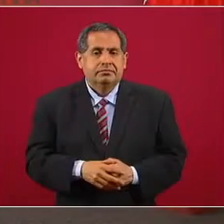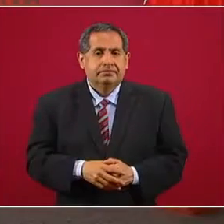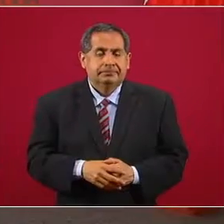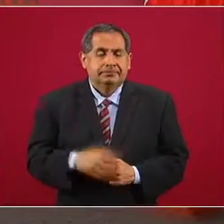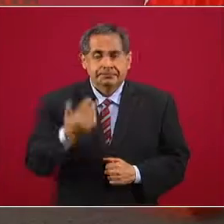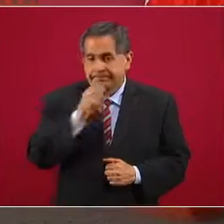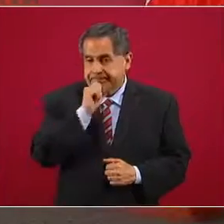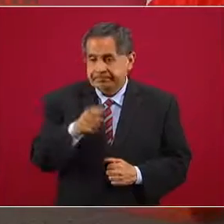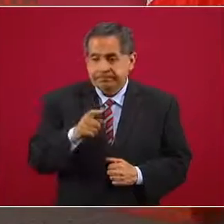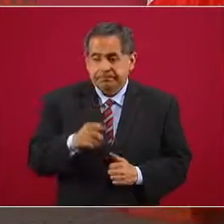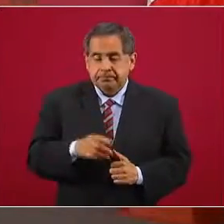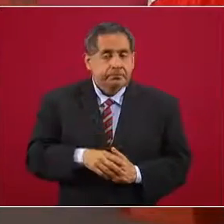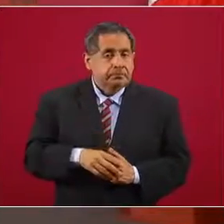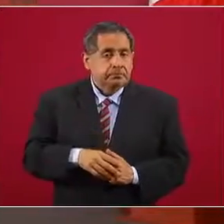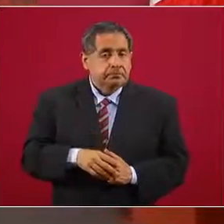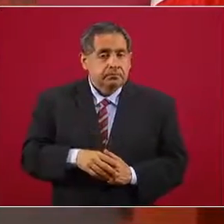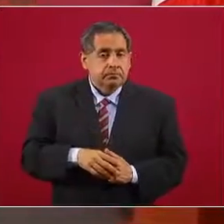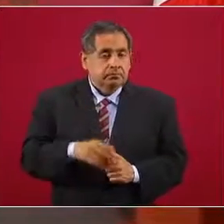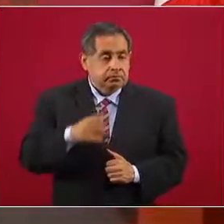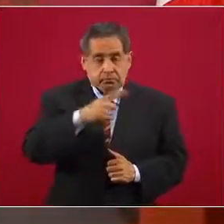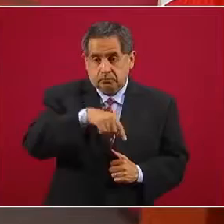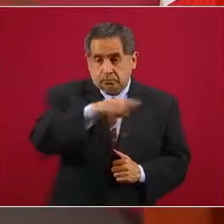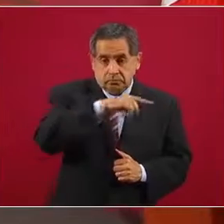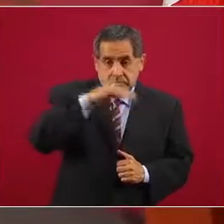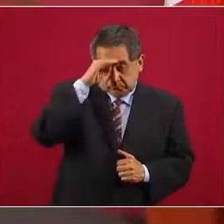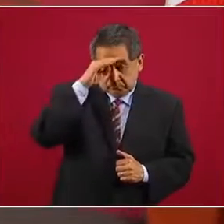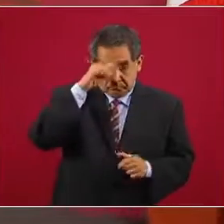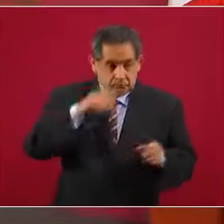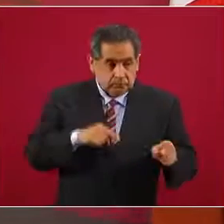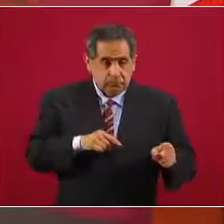Y es lo que ellos